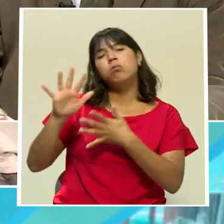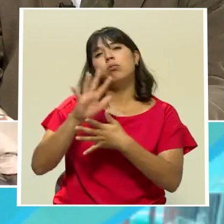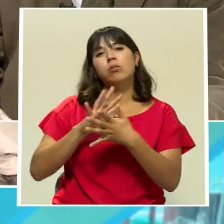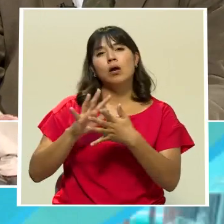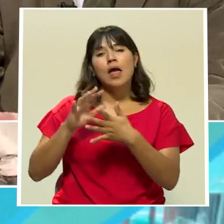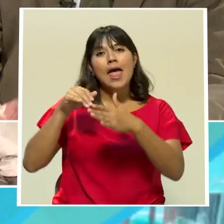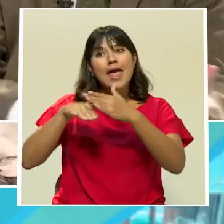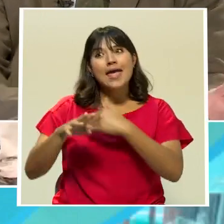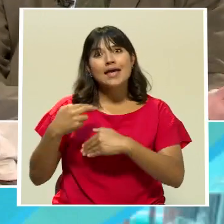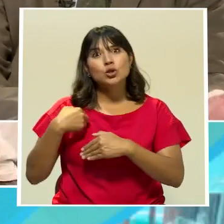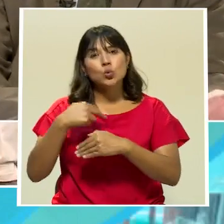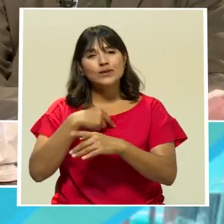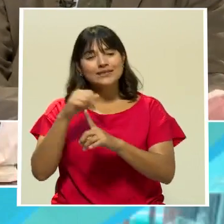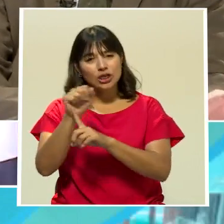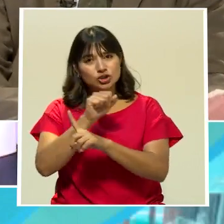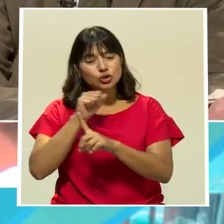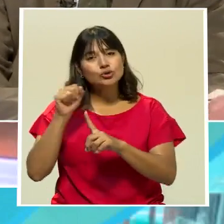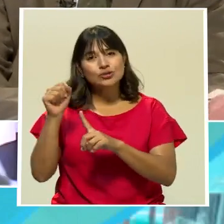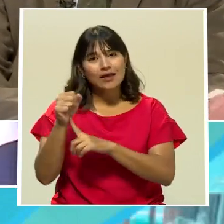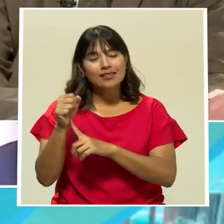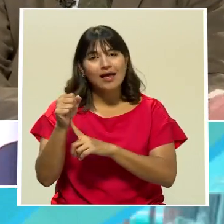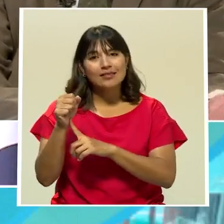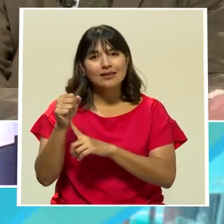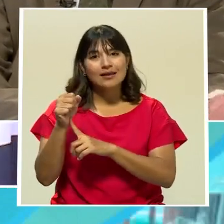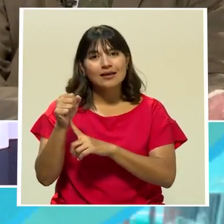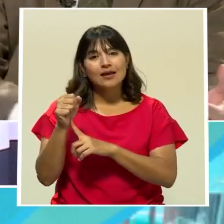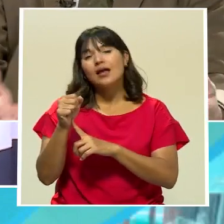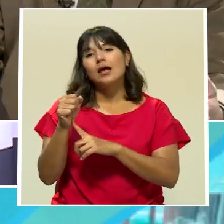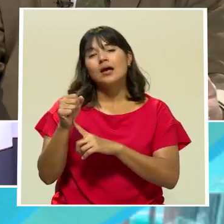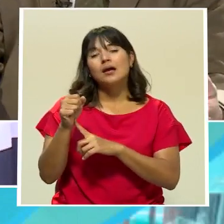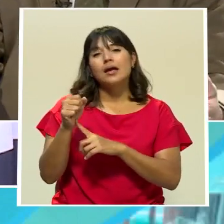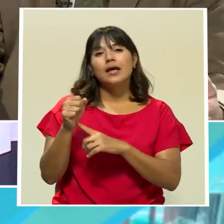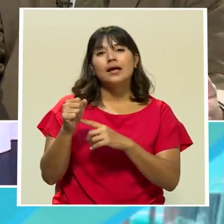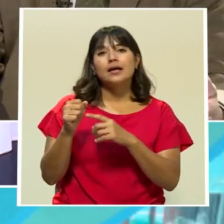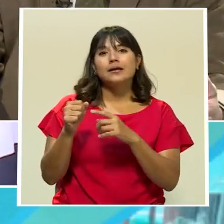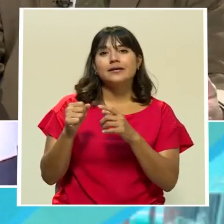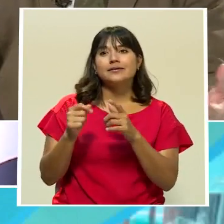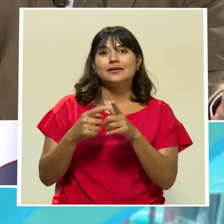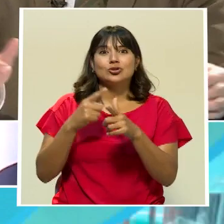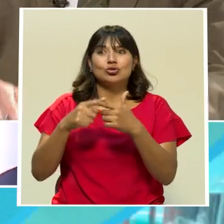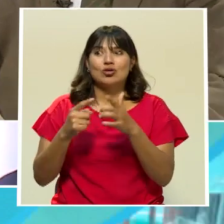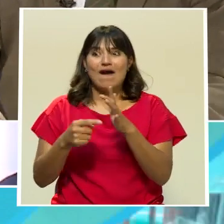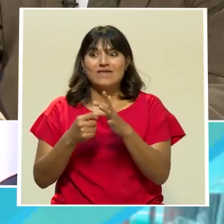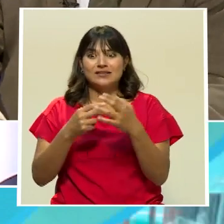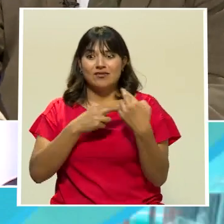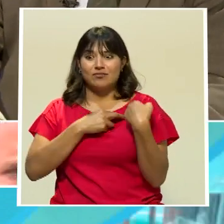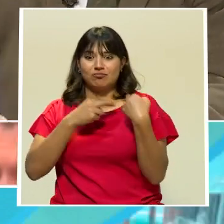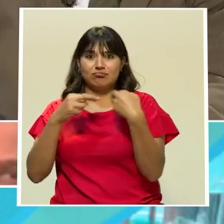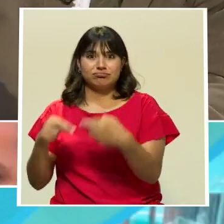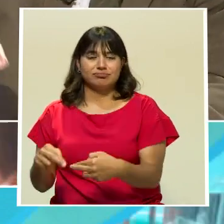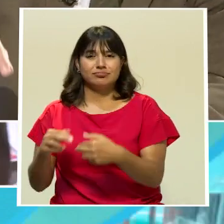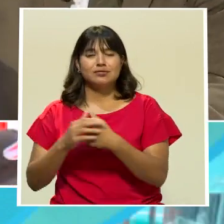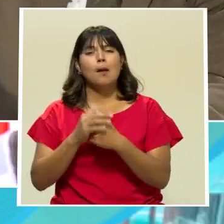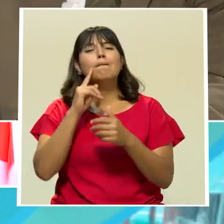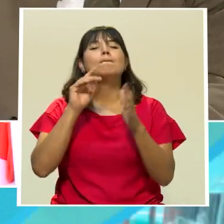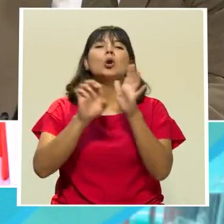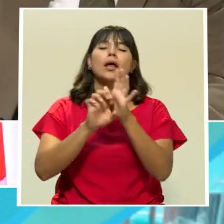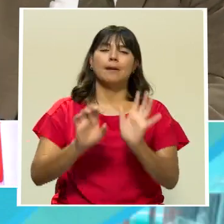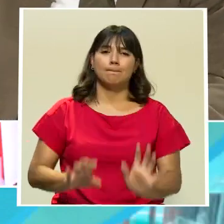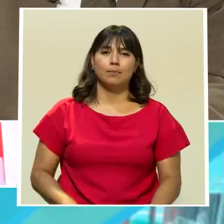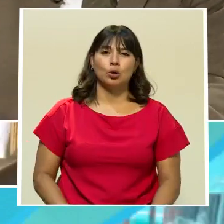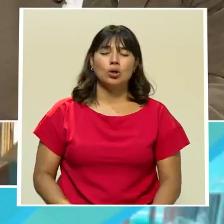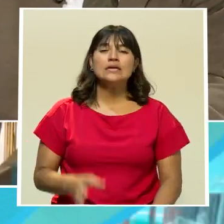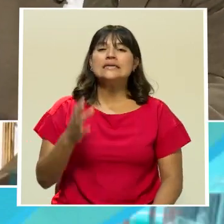pública de algunas de esas élites, declinando funciones. Por ejemplo, que se haga